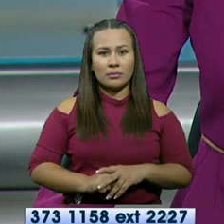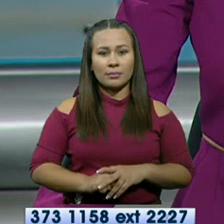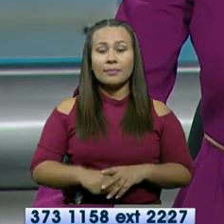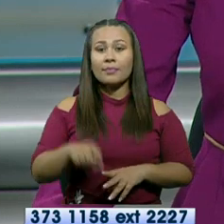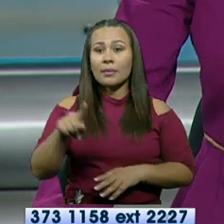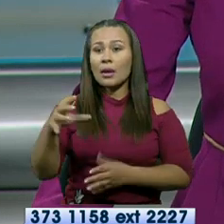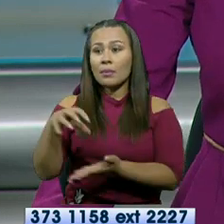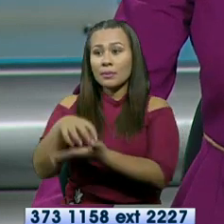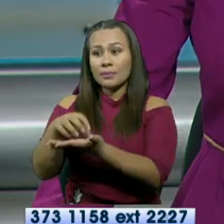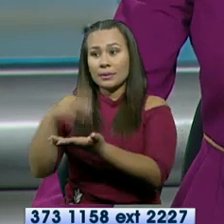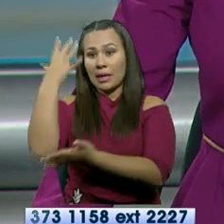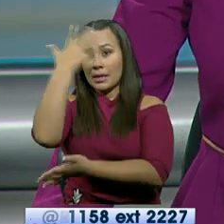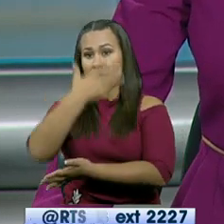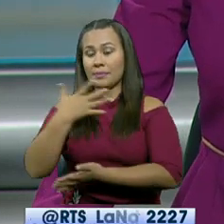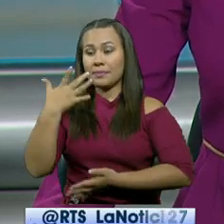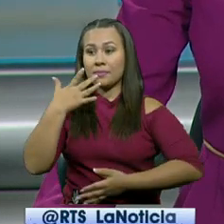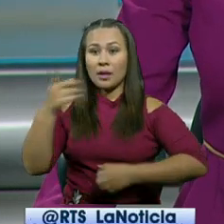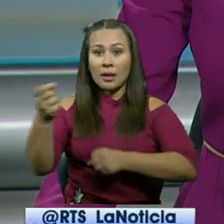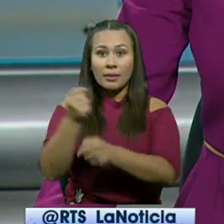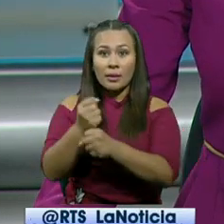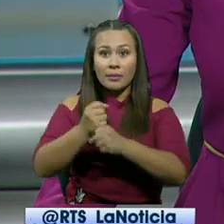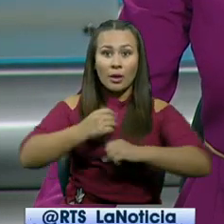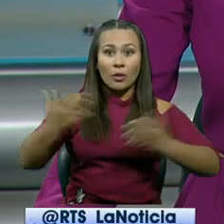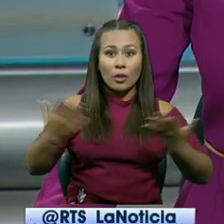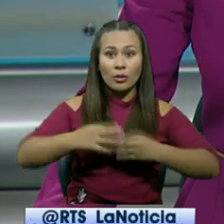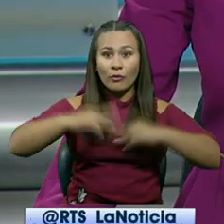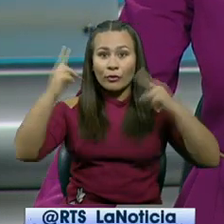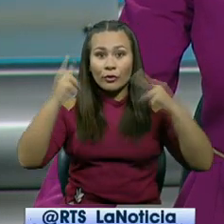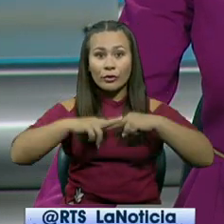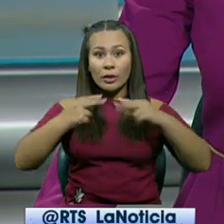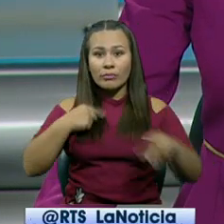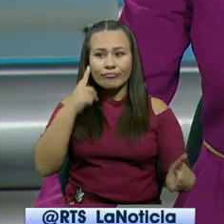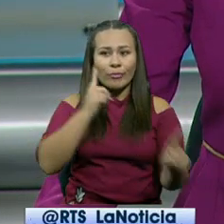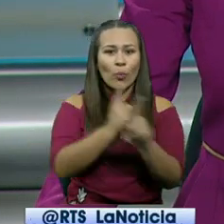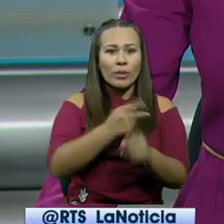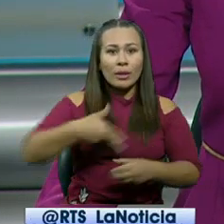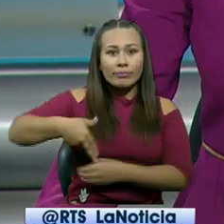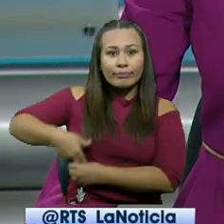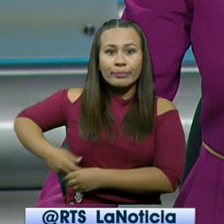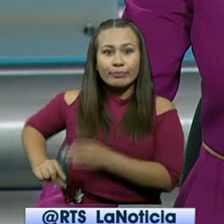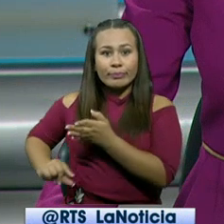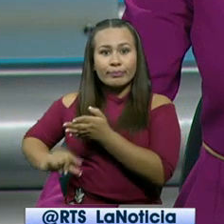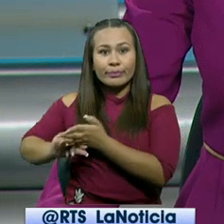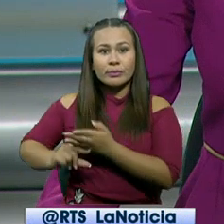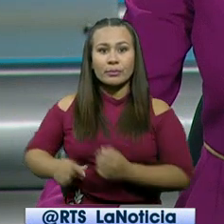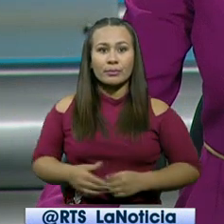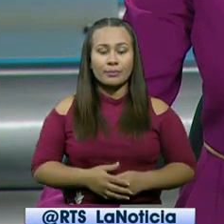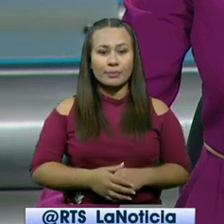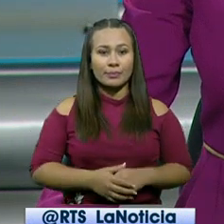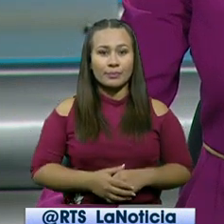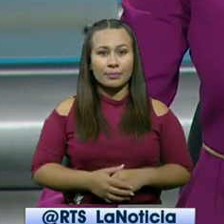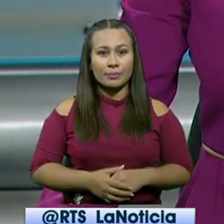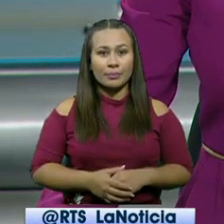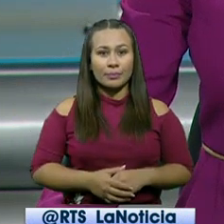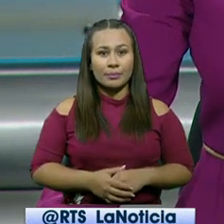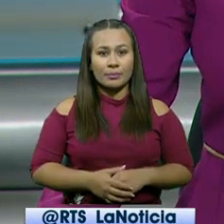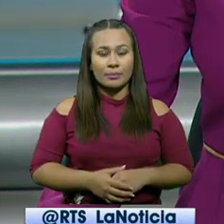Esmeraldas. Durante el operativo se allanó una vivienda donde se encontraron armas, municiones y granadas.